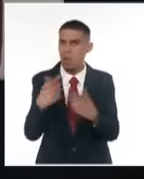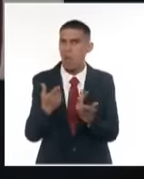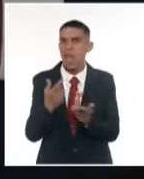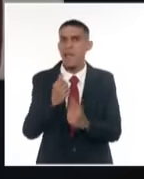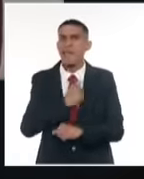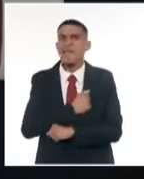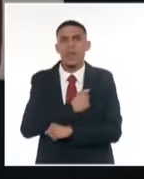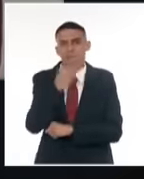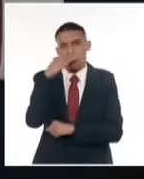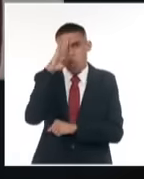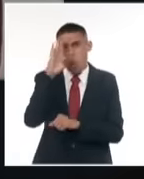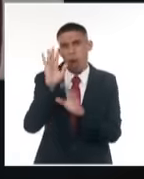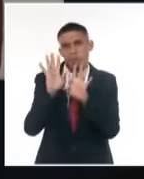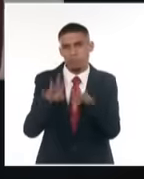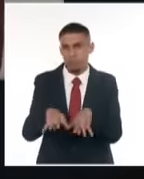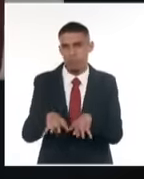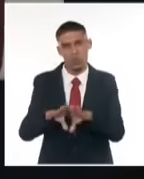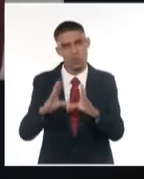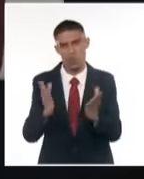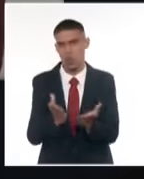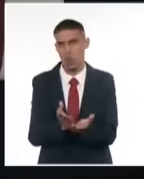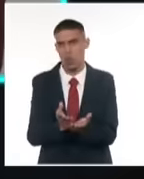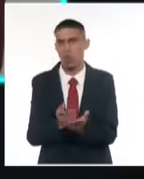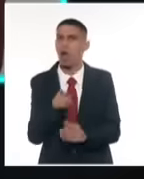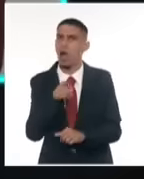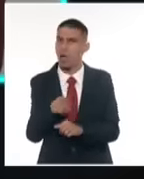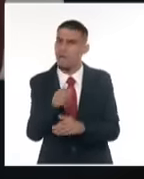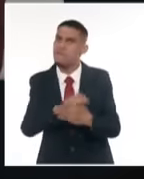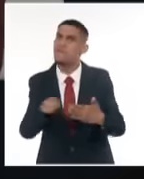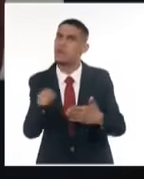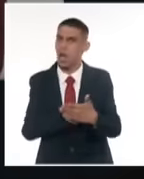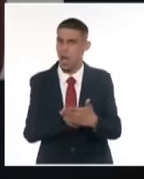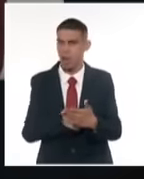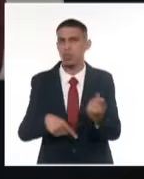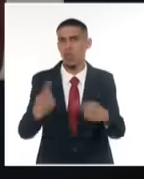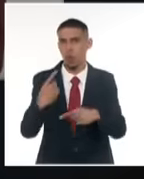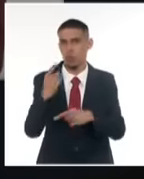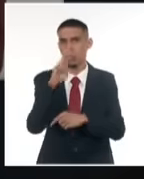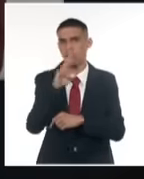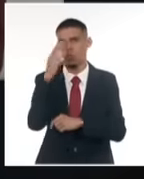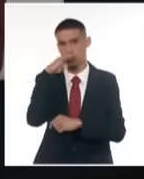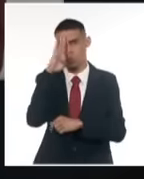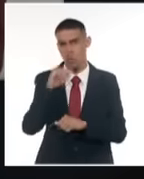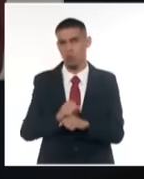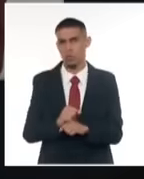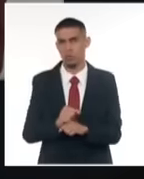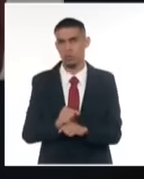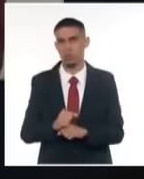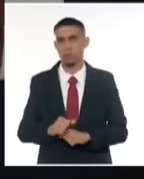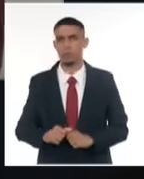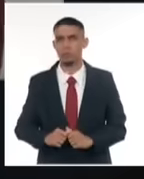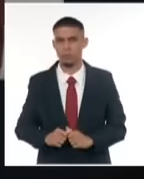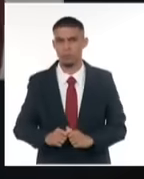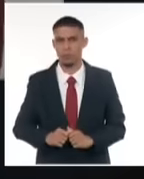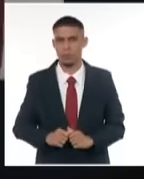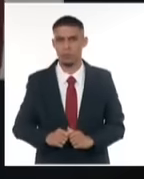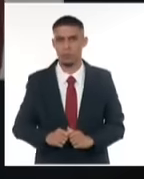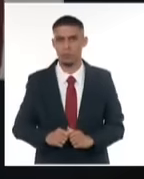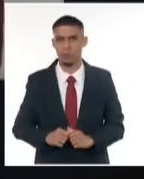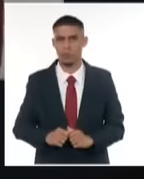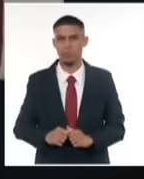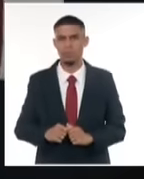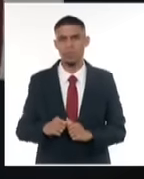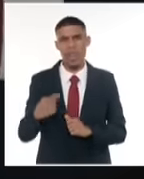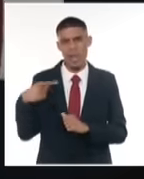muchas personas involucradas en eso y planes. De hecho, me dijo Miki que hace poco tuvieron un registro del